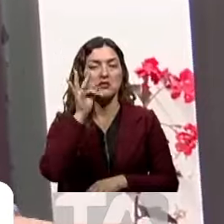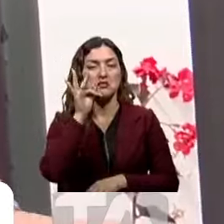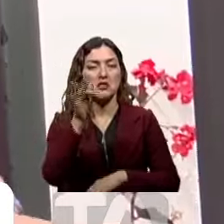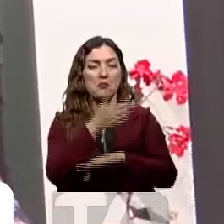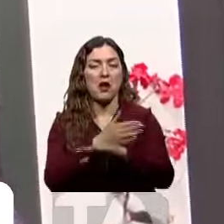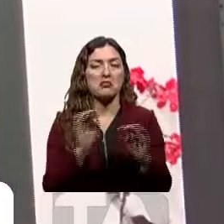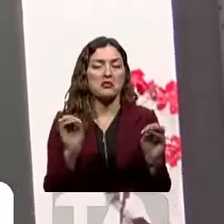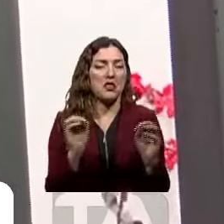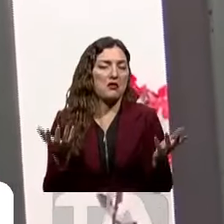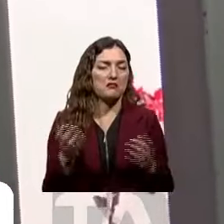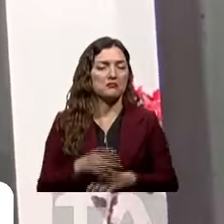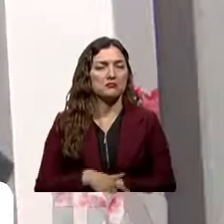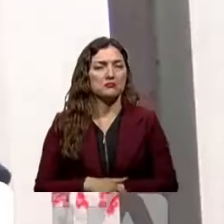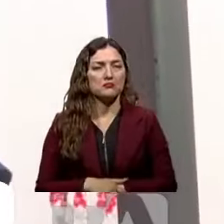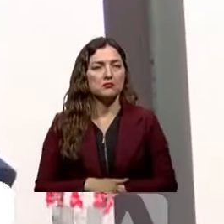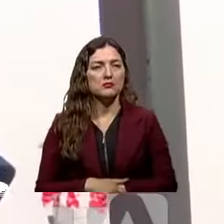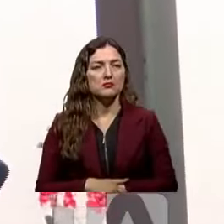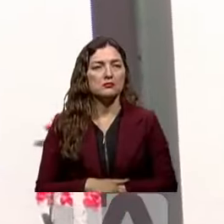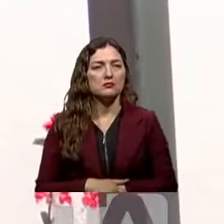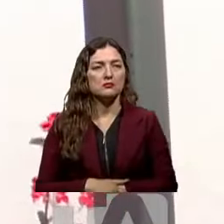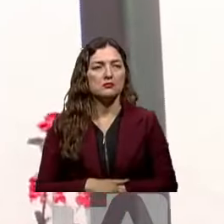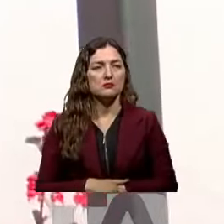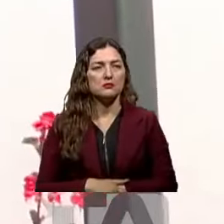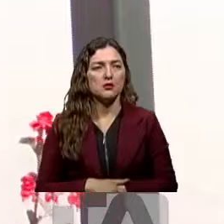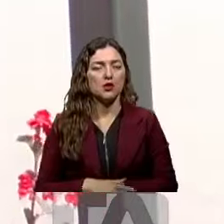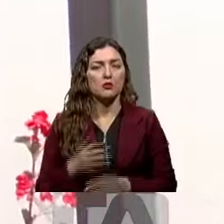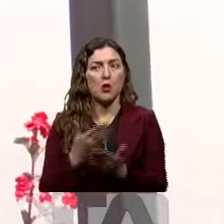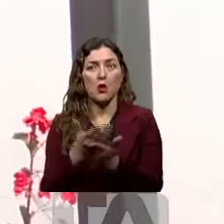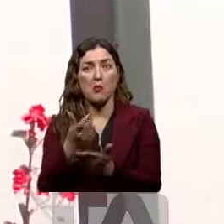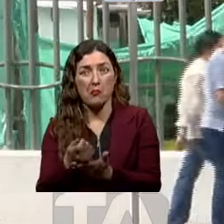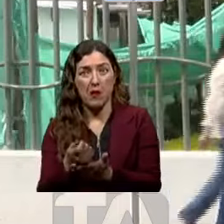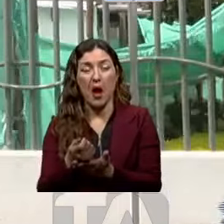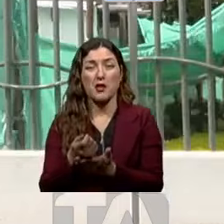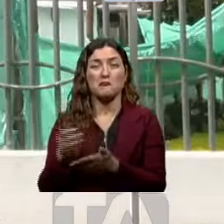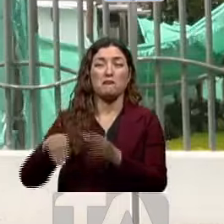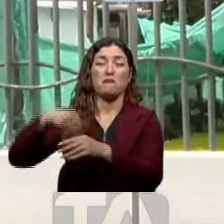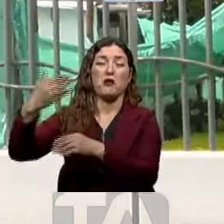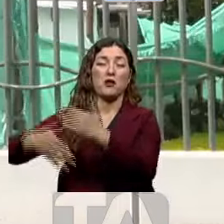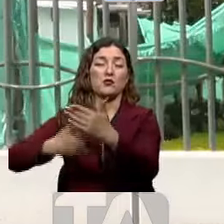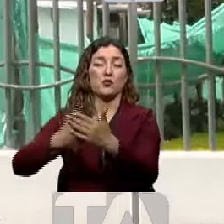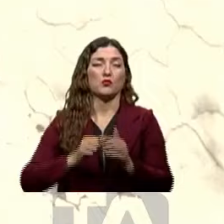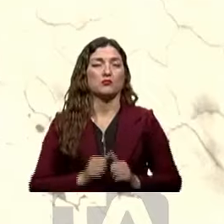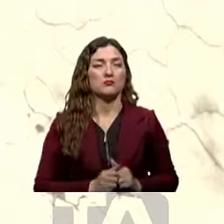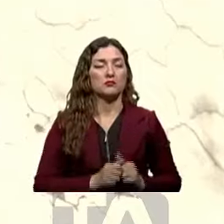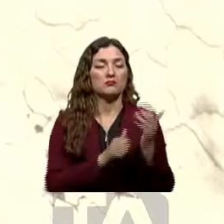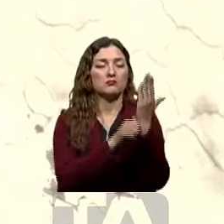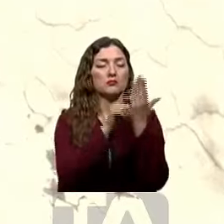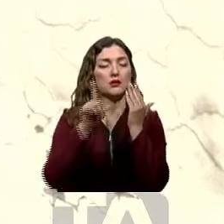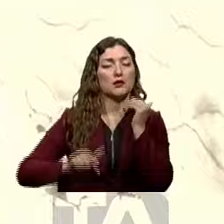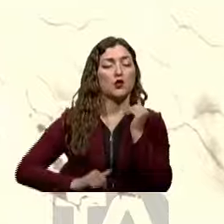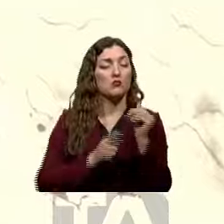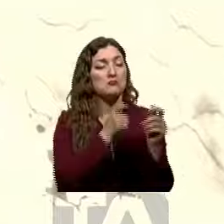exámenes cuando debían hacer. No hay nada, todo hay que comprar los medicamentos afuera. Solicitamos una entrevista al Ministerio